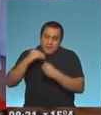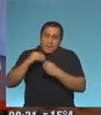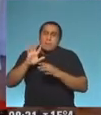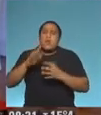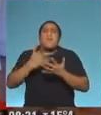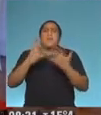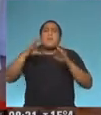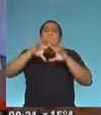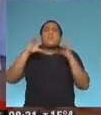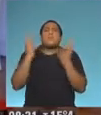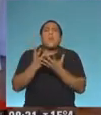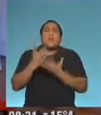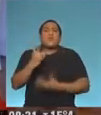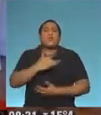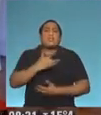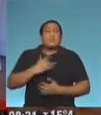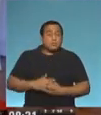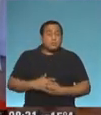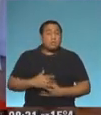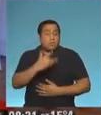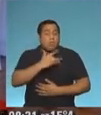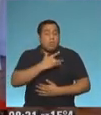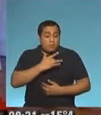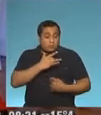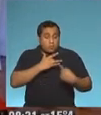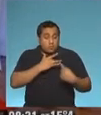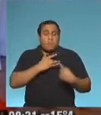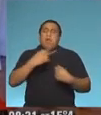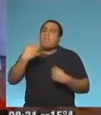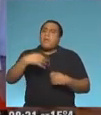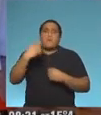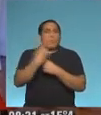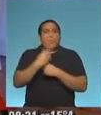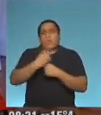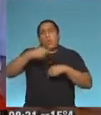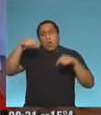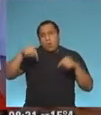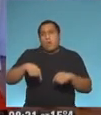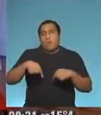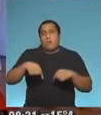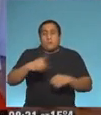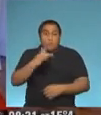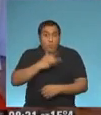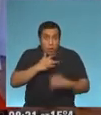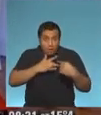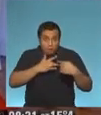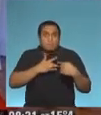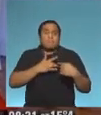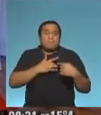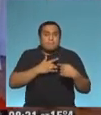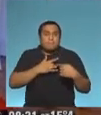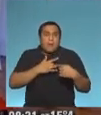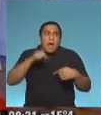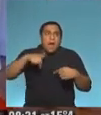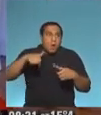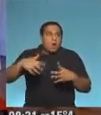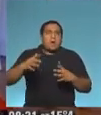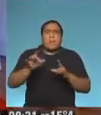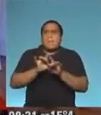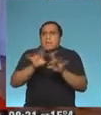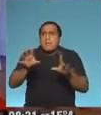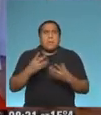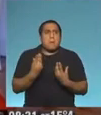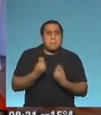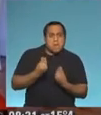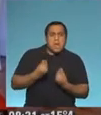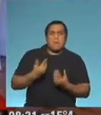es el Día Mundial del Corazón. Un corazón que hoy tenemos que cuidar más que nunca, un corazón que muchas veces a raíz de la pandemia, de los miedos o de